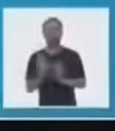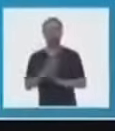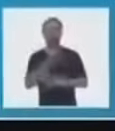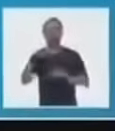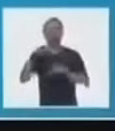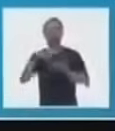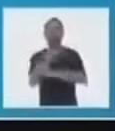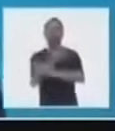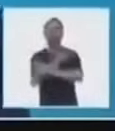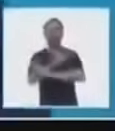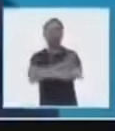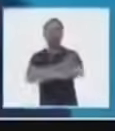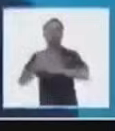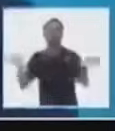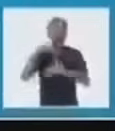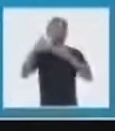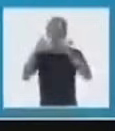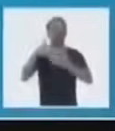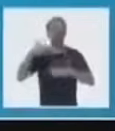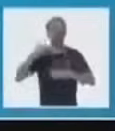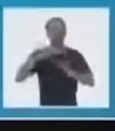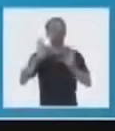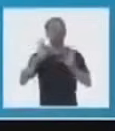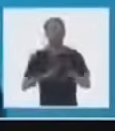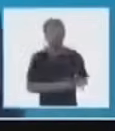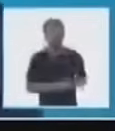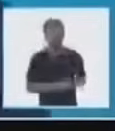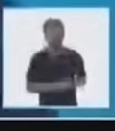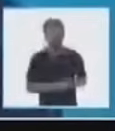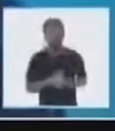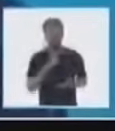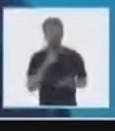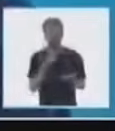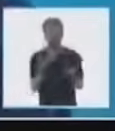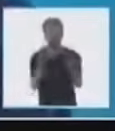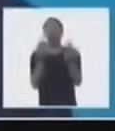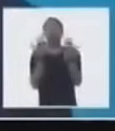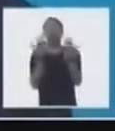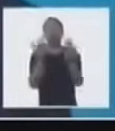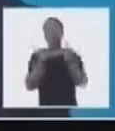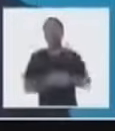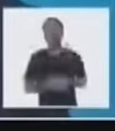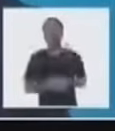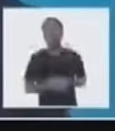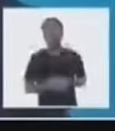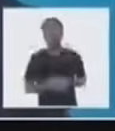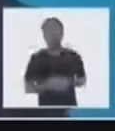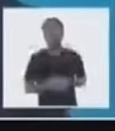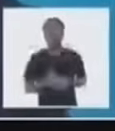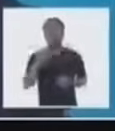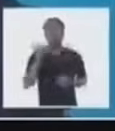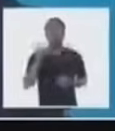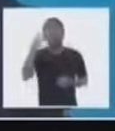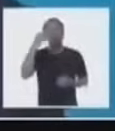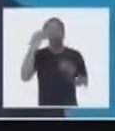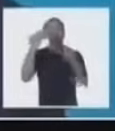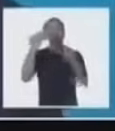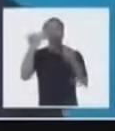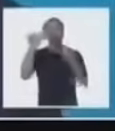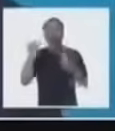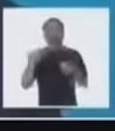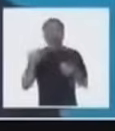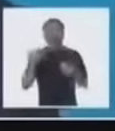Massa se lo dijo a Miriam Bregman que desde que ellos son diputados nacionales ambos, y Sergio como presidente de la Cámara y Miriam como diputada